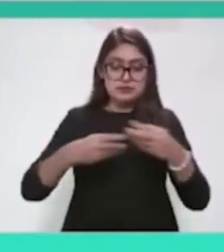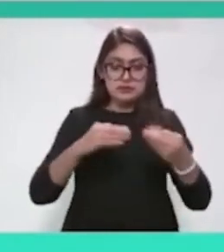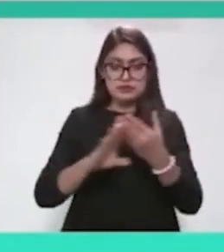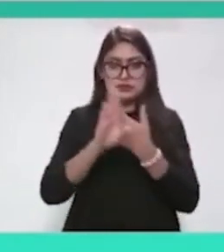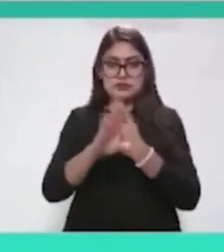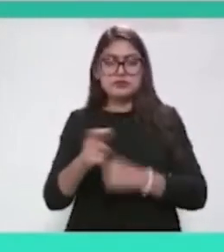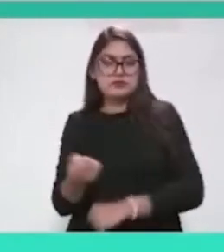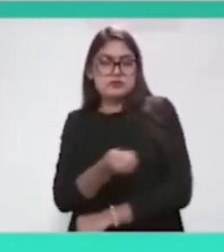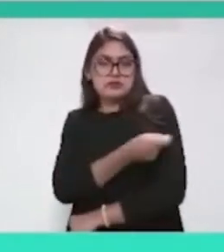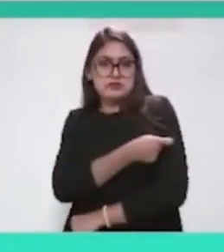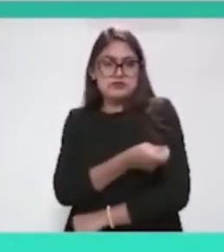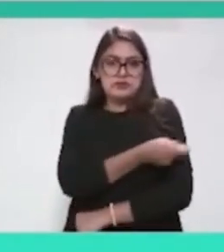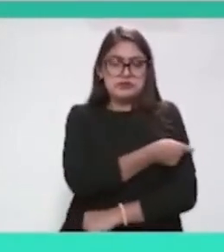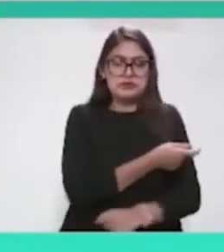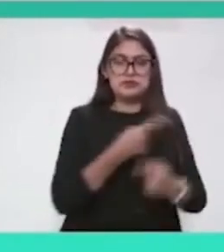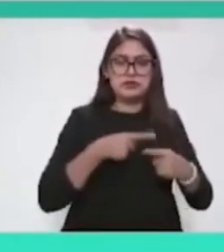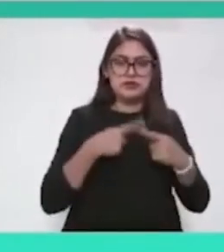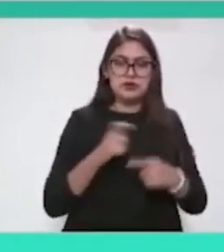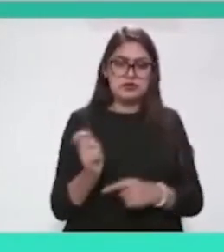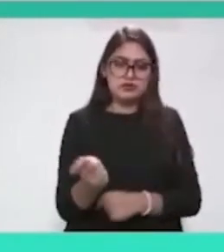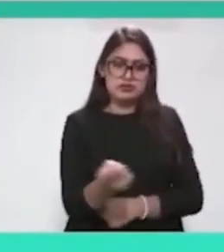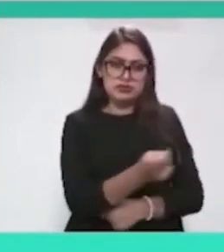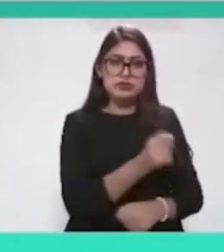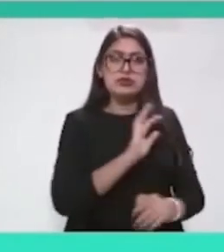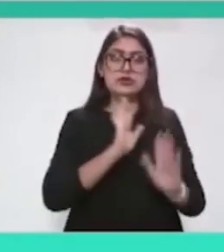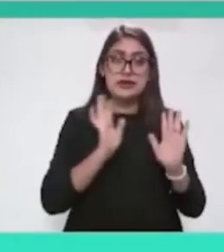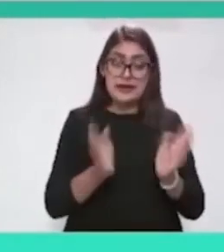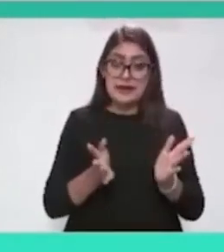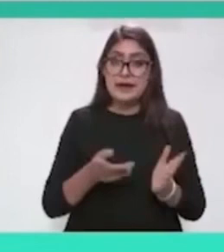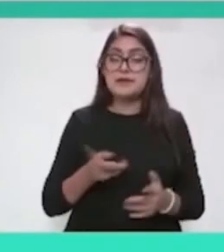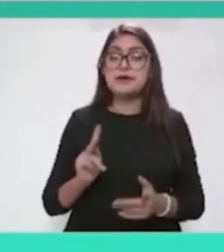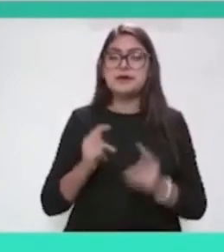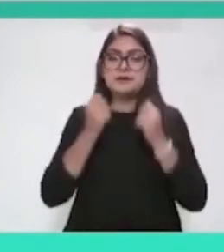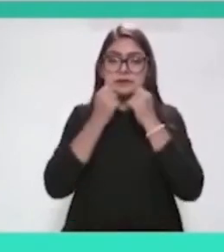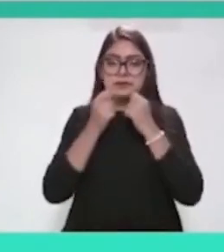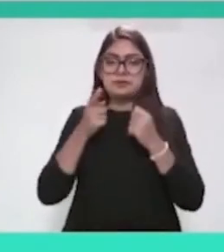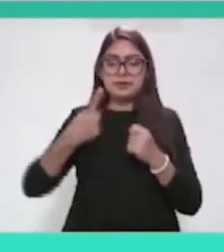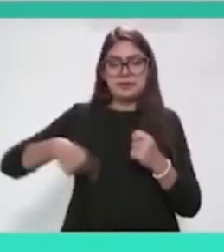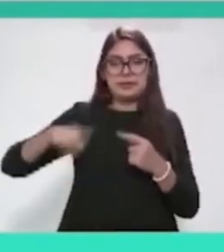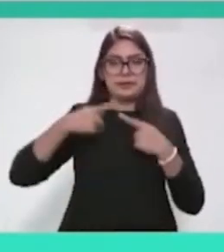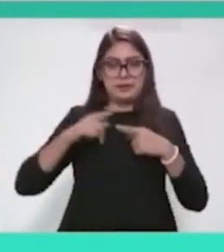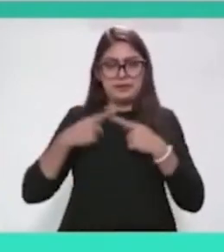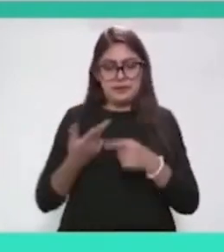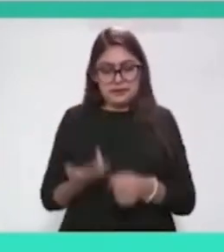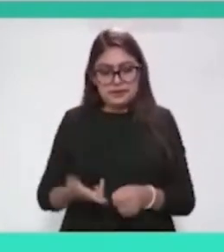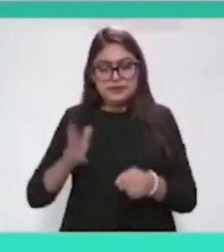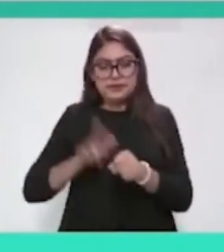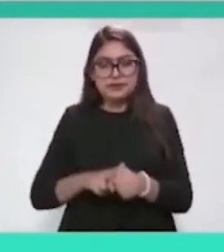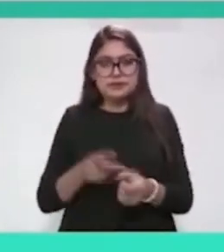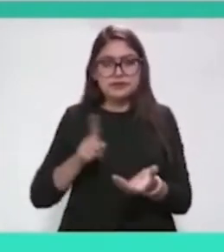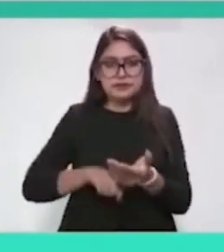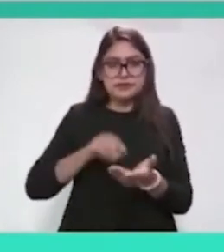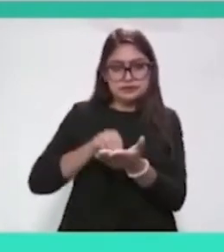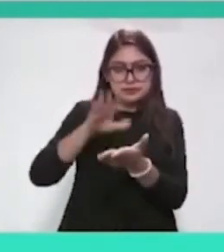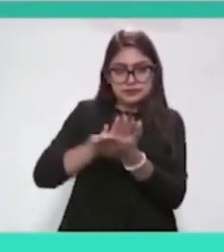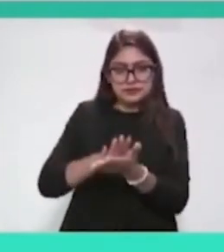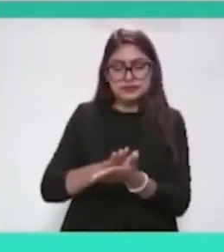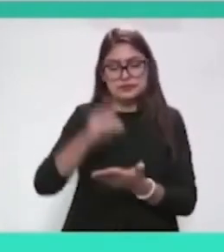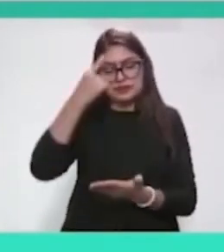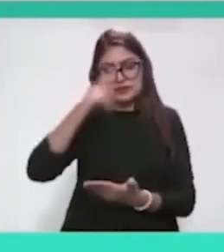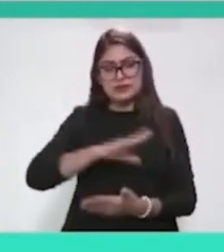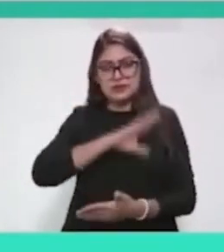contribuido Y sí contribuyendo a mantener en niveles mínimos las hospitalizaciones y registros de defunción